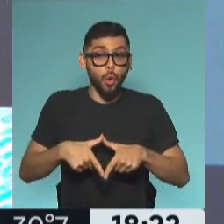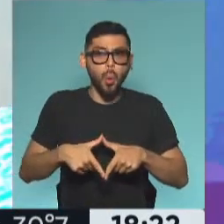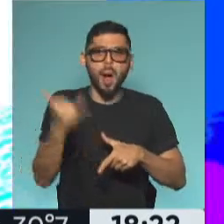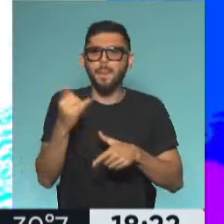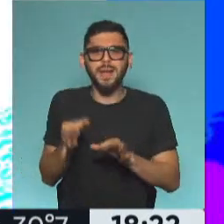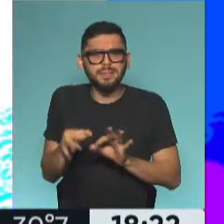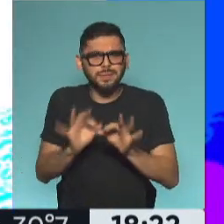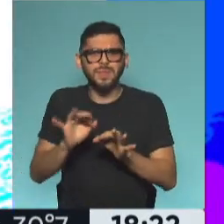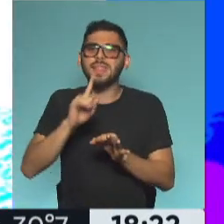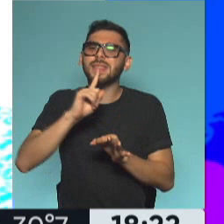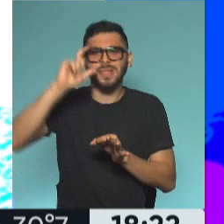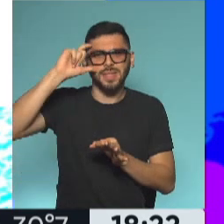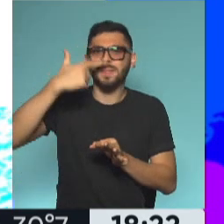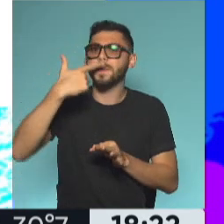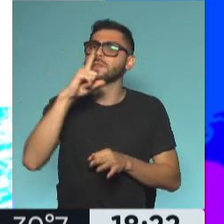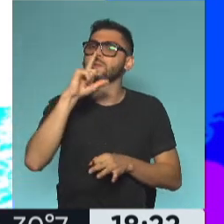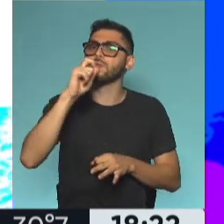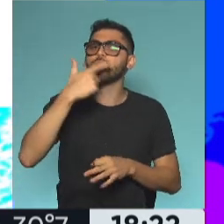testosterona?